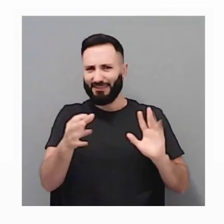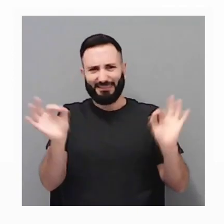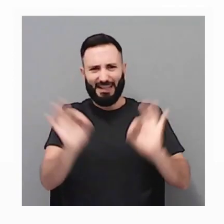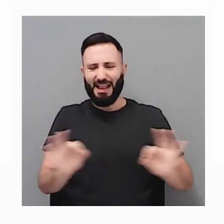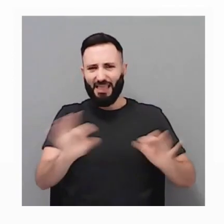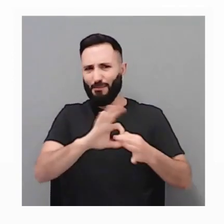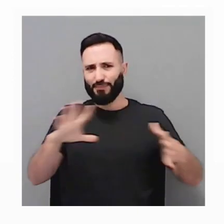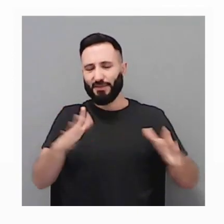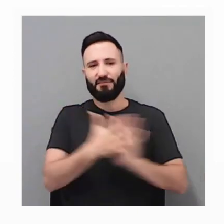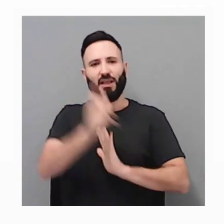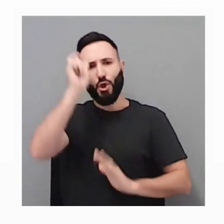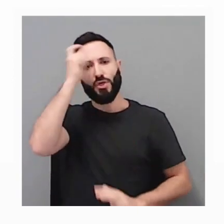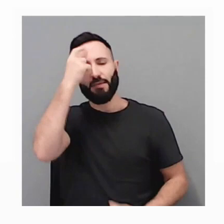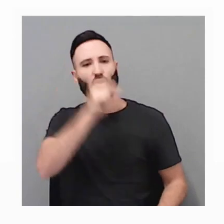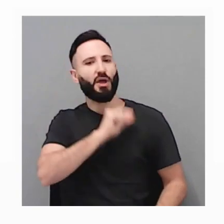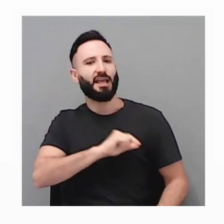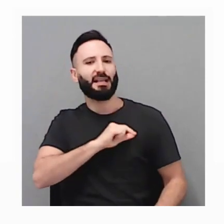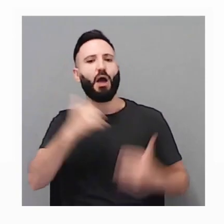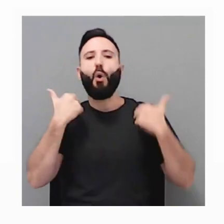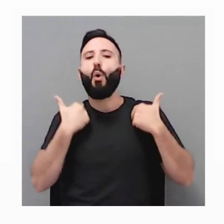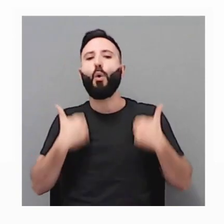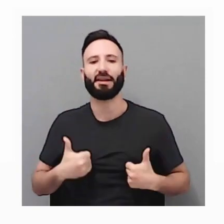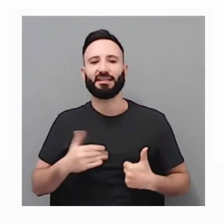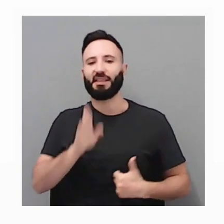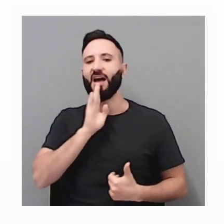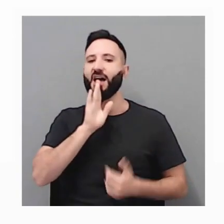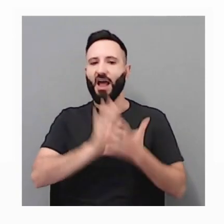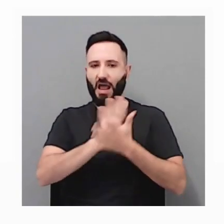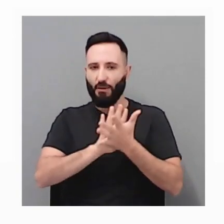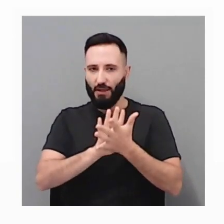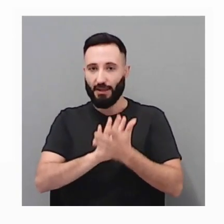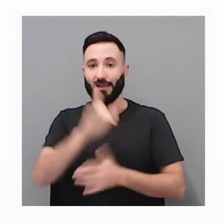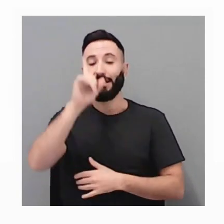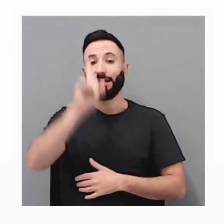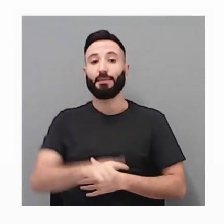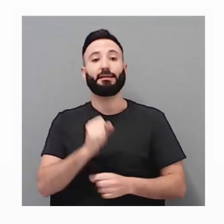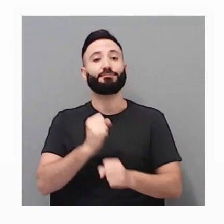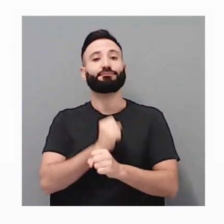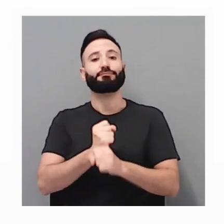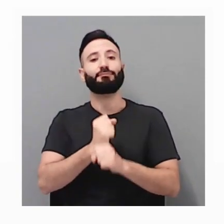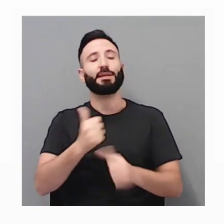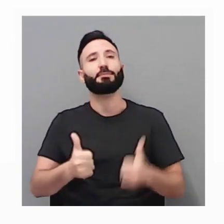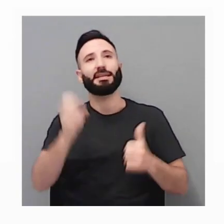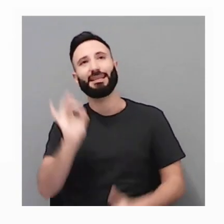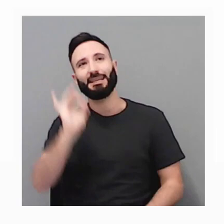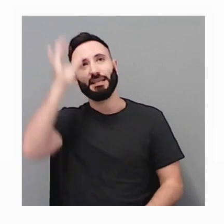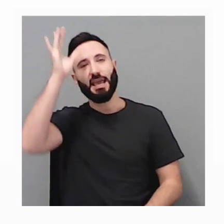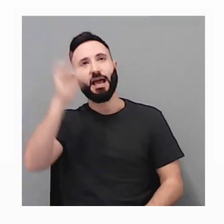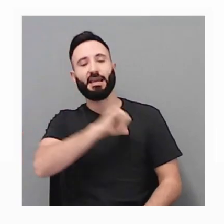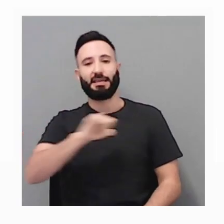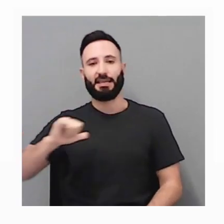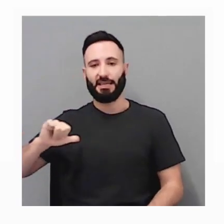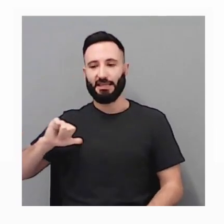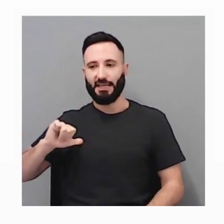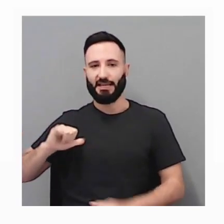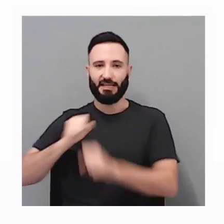una ética humanista, como decía, y trabaja la idea de la interdependencia.